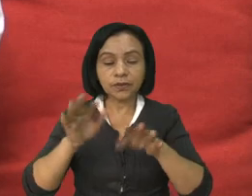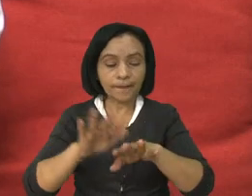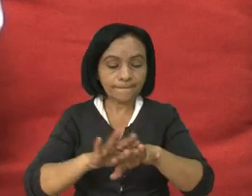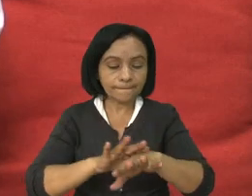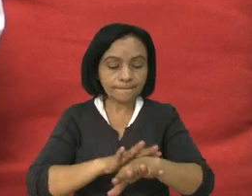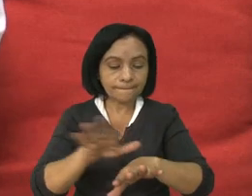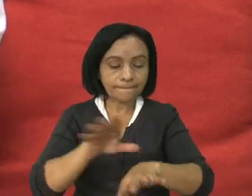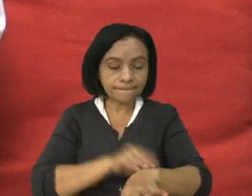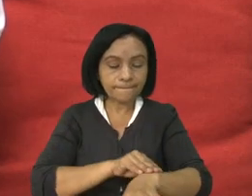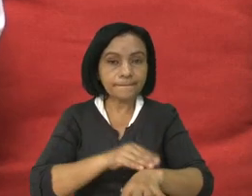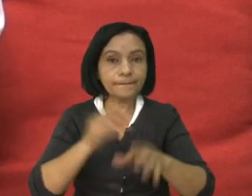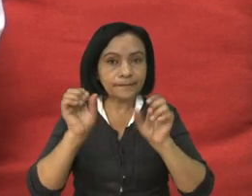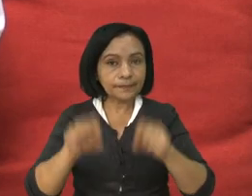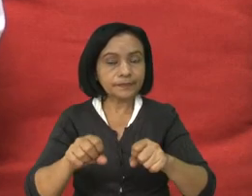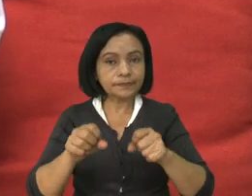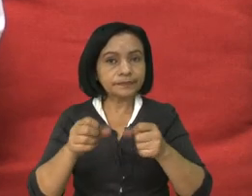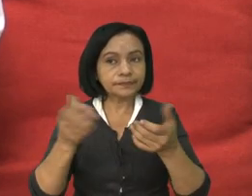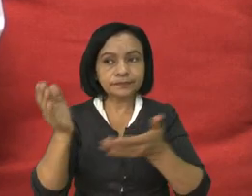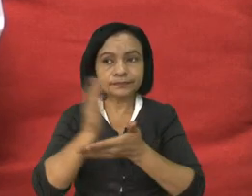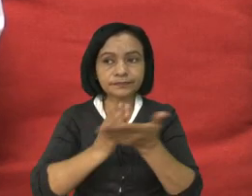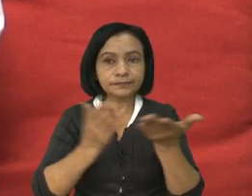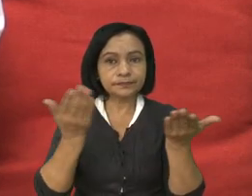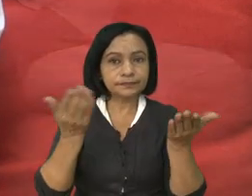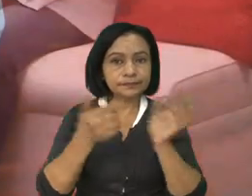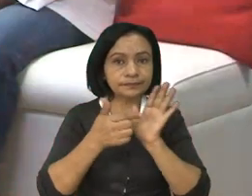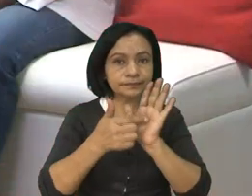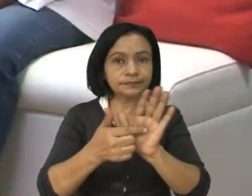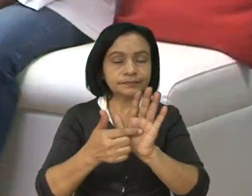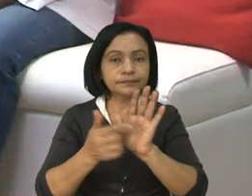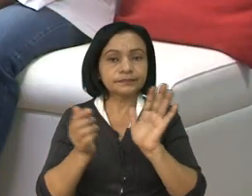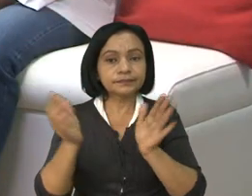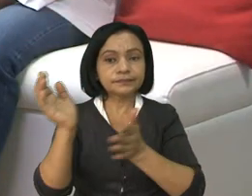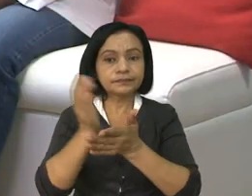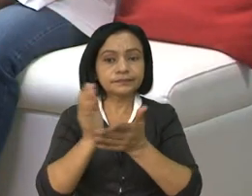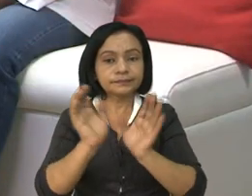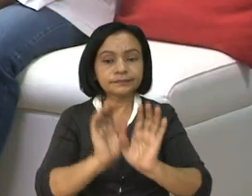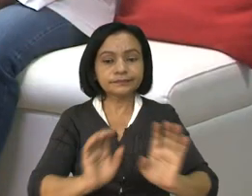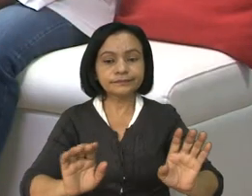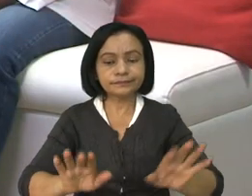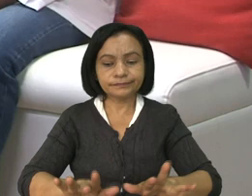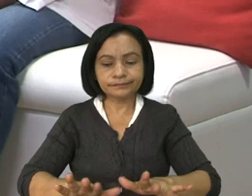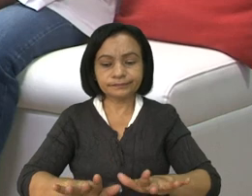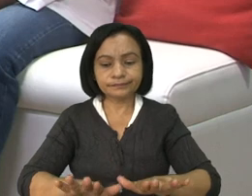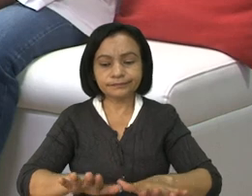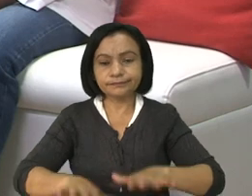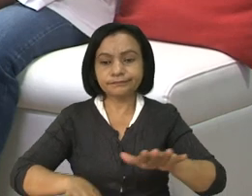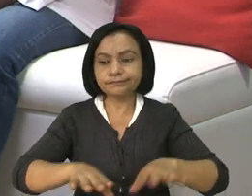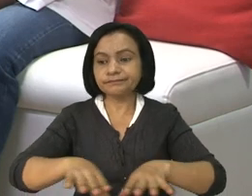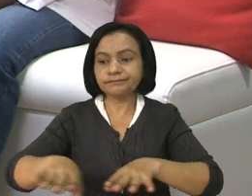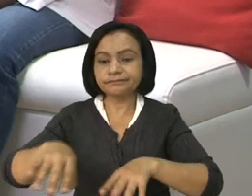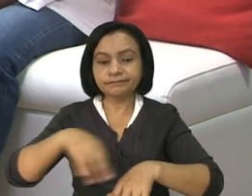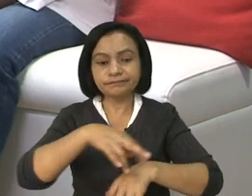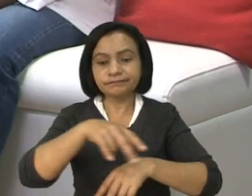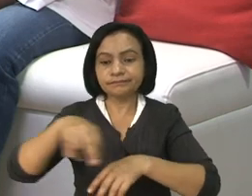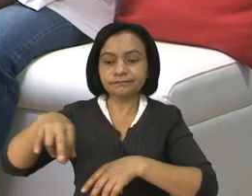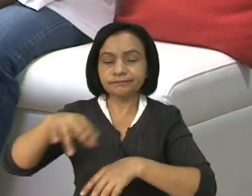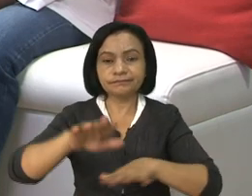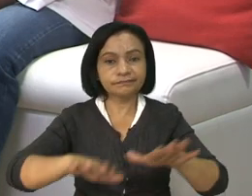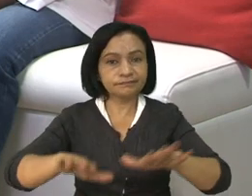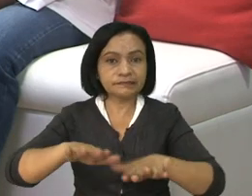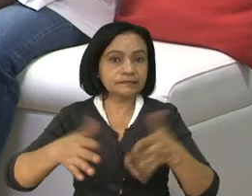también. La piel. Es muy frecuente, por ejemplo, en niños que andan descalzo. O sea, descalzo porque, por